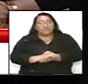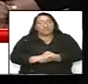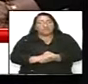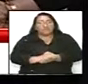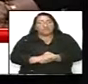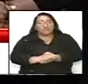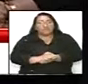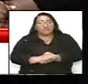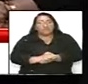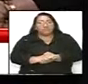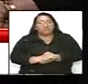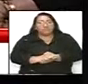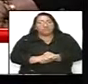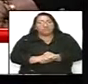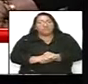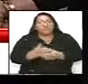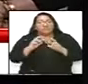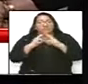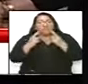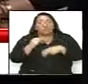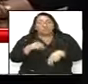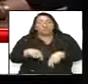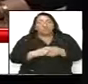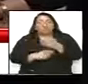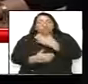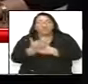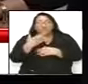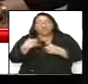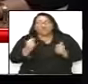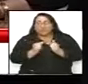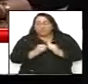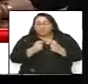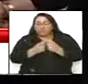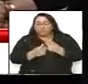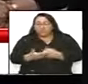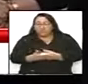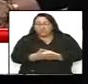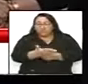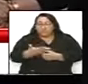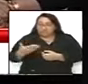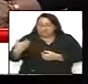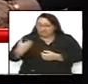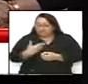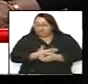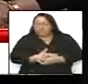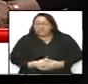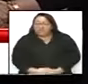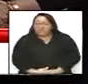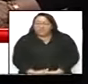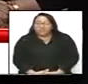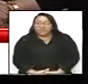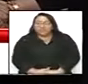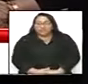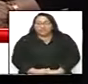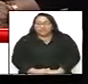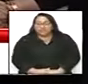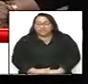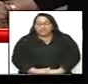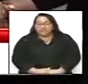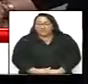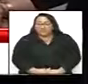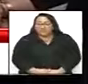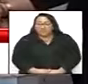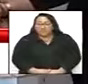ese sentido ha sido la reunión de esta mañana. Me han acompañado los congresistas que se encuentran conmigo en este momento.